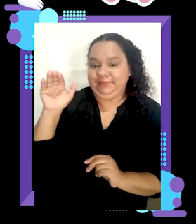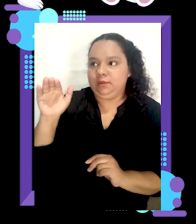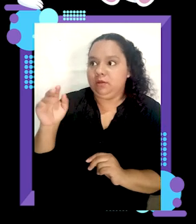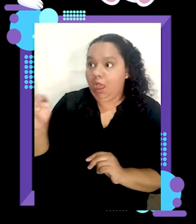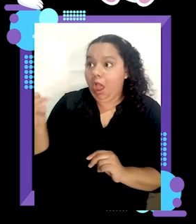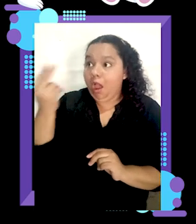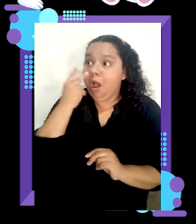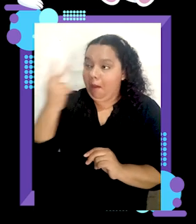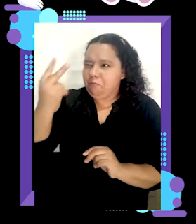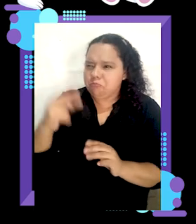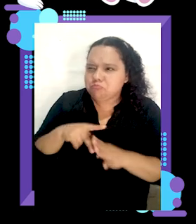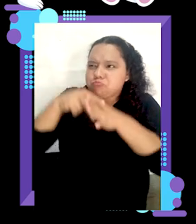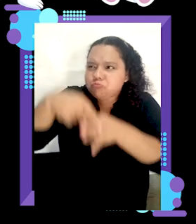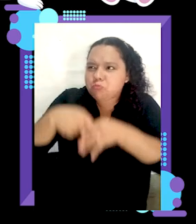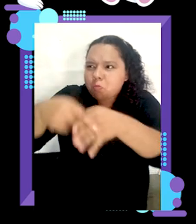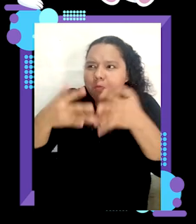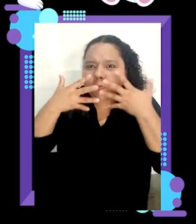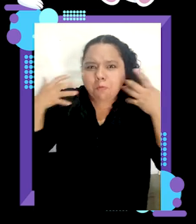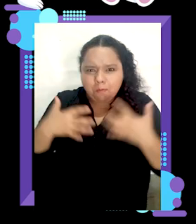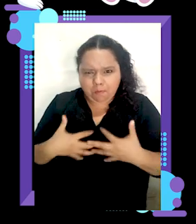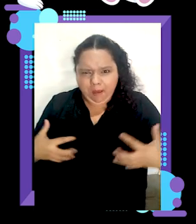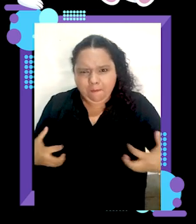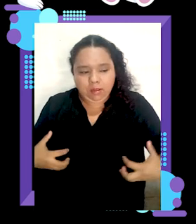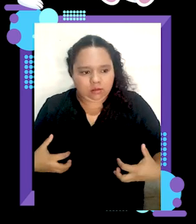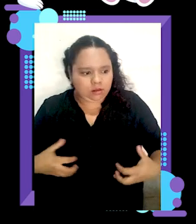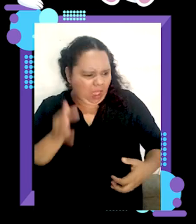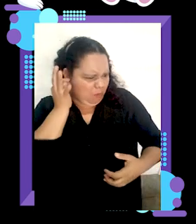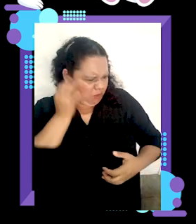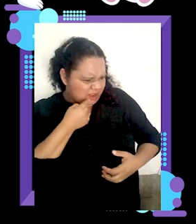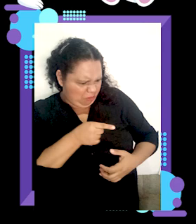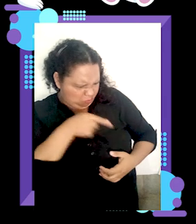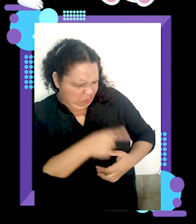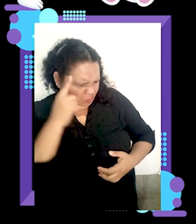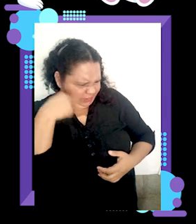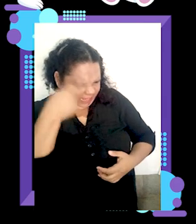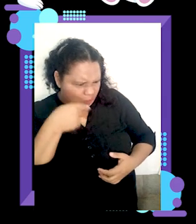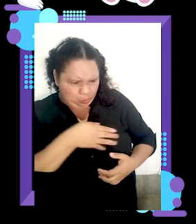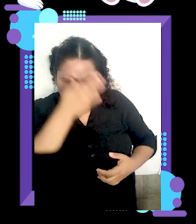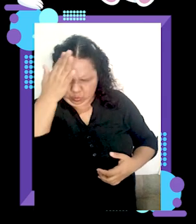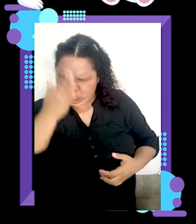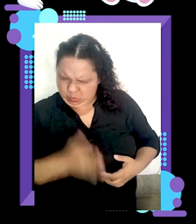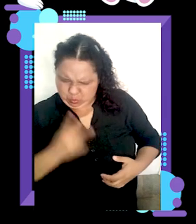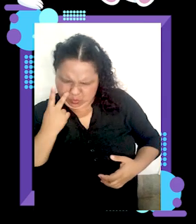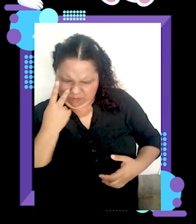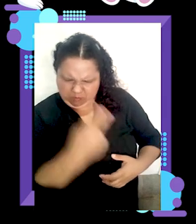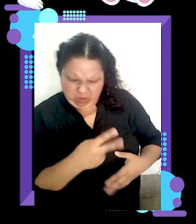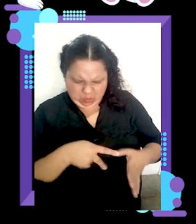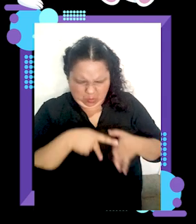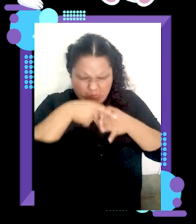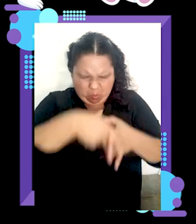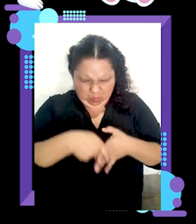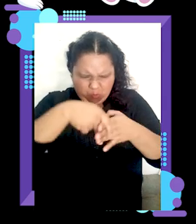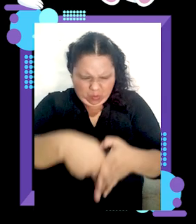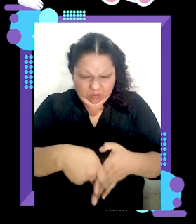Y las mujeres se asustaron y le dijeron, ¿a un caballo tigre? ¡Tú estás loco! ¡Jamás hemos visto montar a alguien